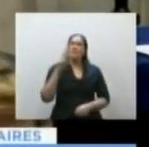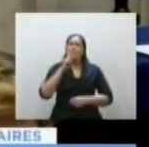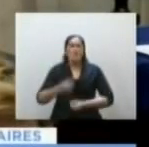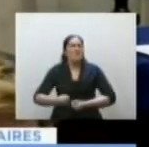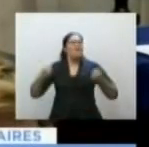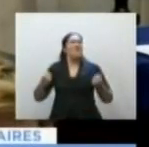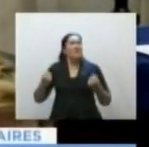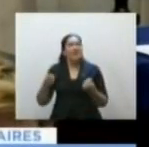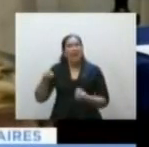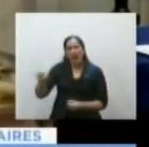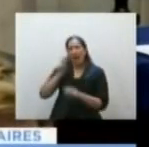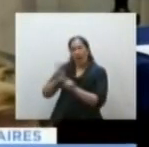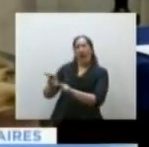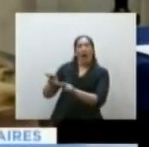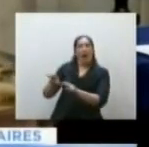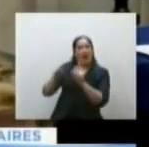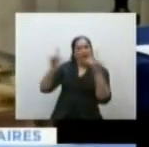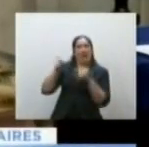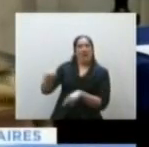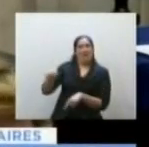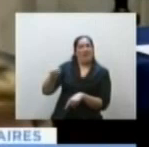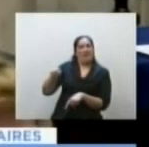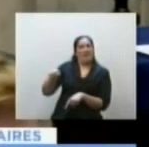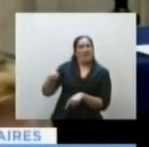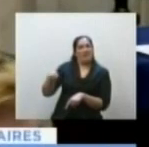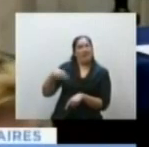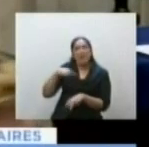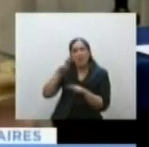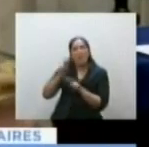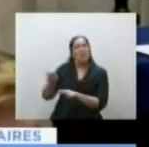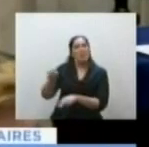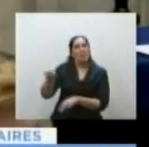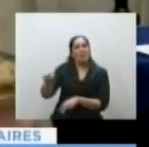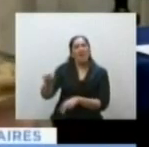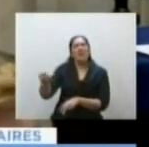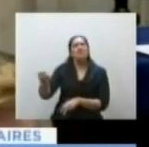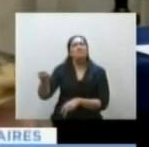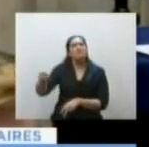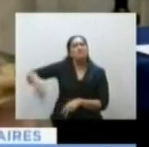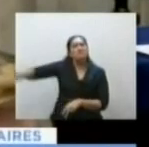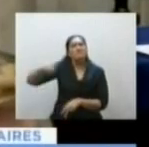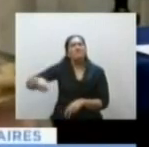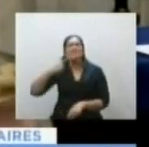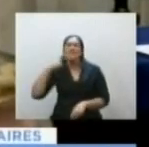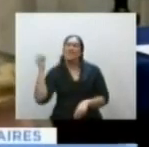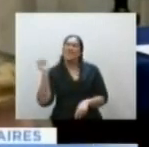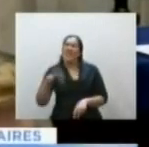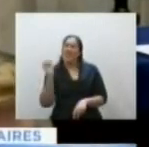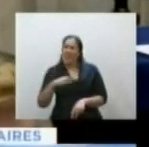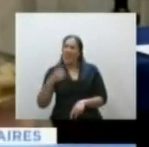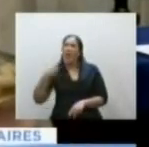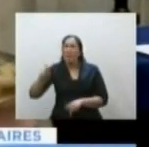en sociedad. Es cierto que las instituciones siempre tardan mucho en acompañar la evolución que va dando la sociedad. Por ejemplo, estoy hablando